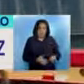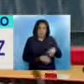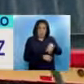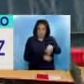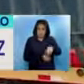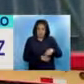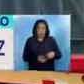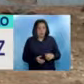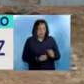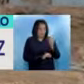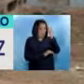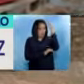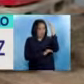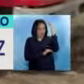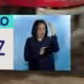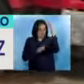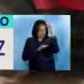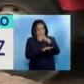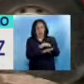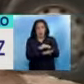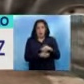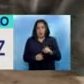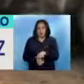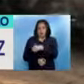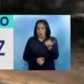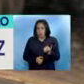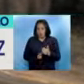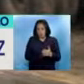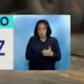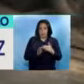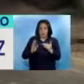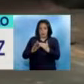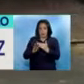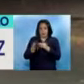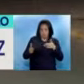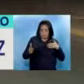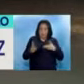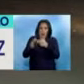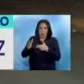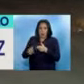berma central y el otro terminó impactando contra la fachada de una empresa.